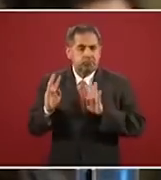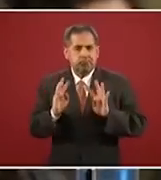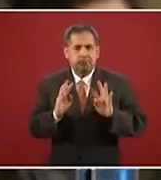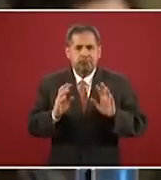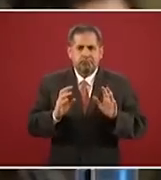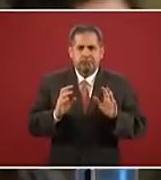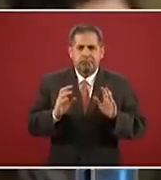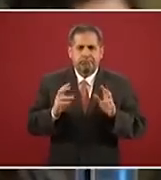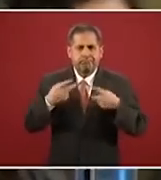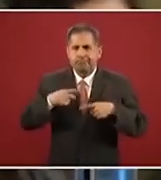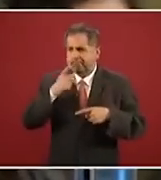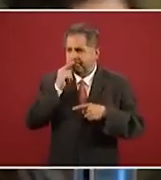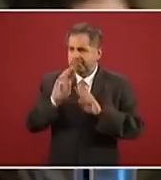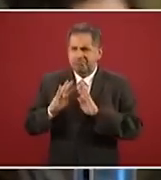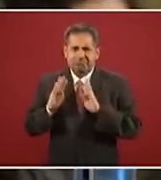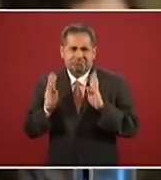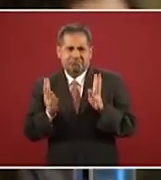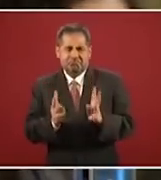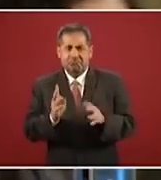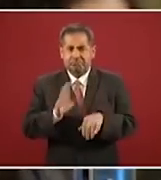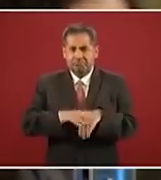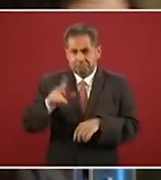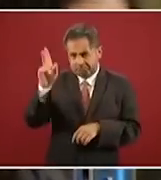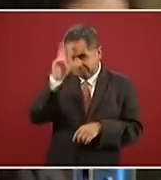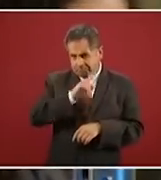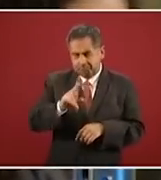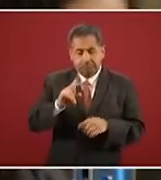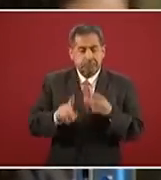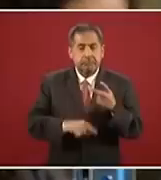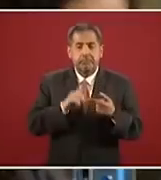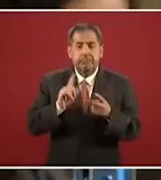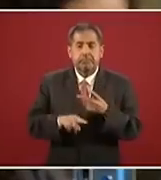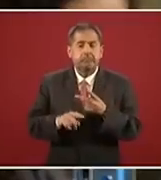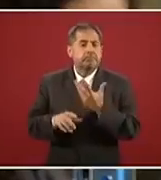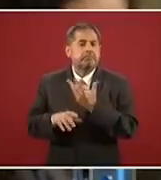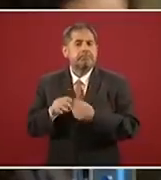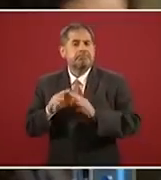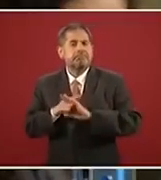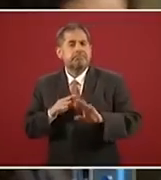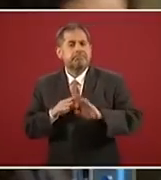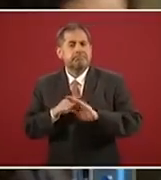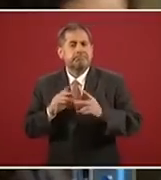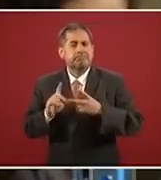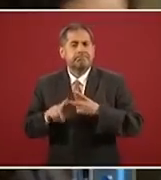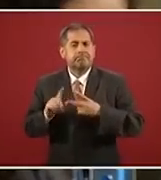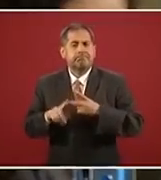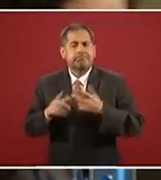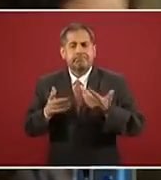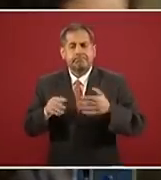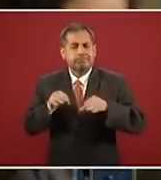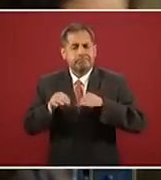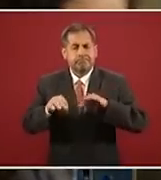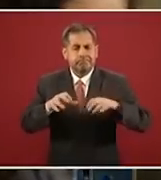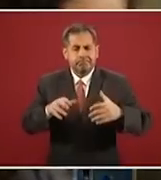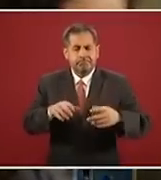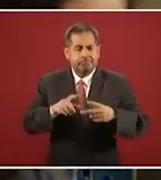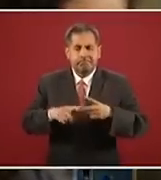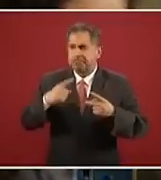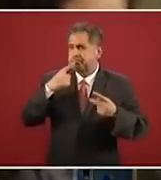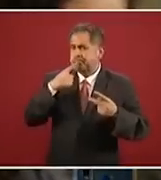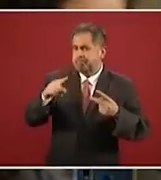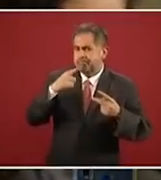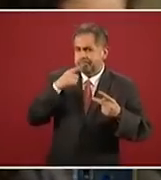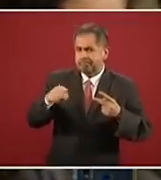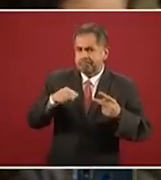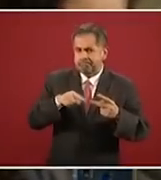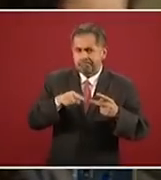embajada en cuanto a personal policial y la segunda en cuanto a la cuestión de los migrantes que tanto se ha trabajado con lo escrito estas quejas que ha habido en